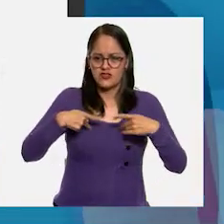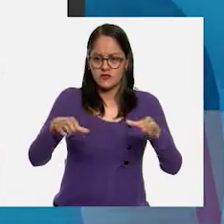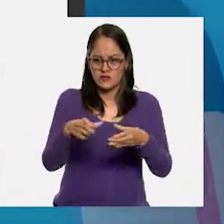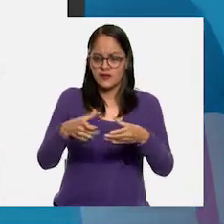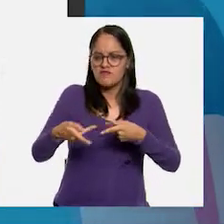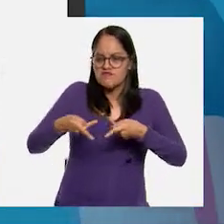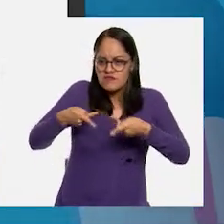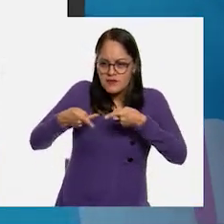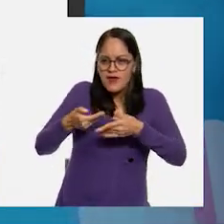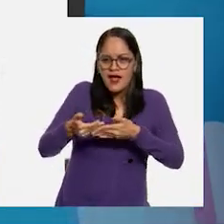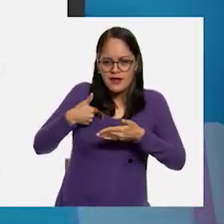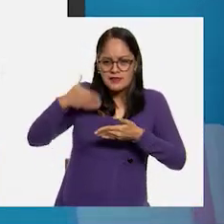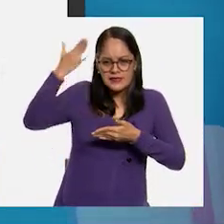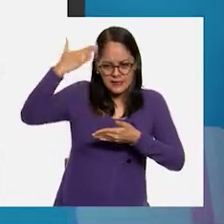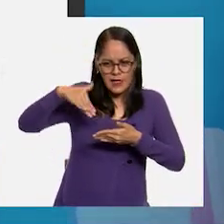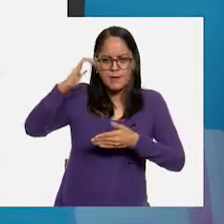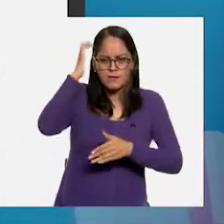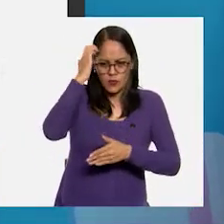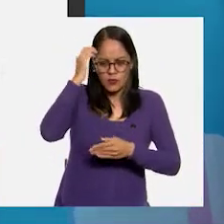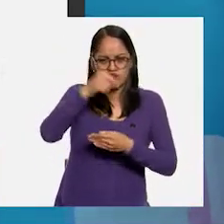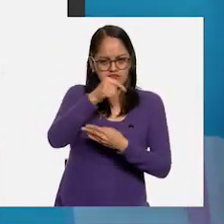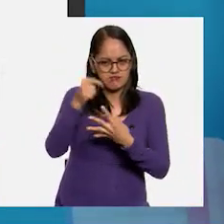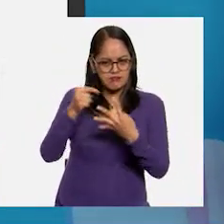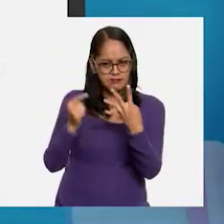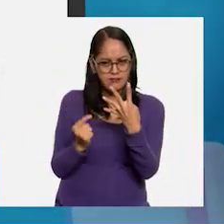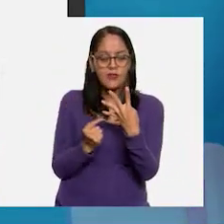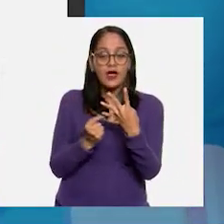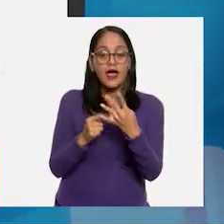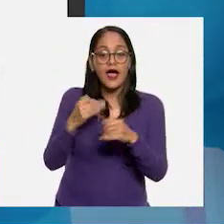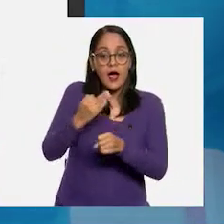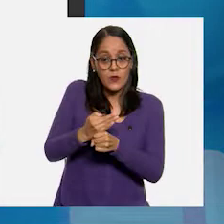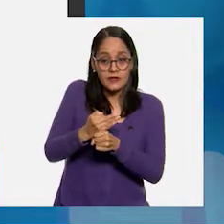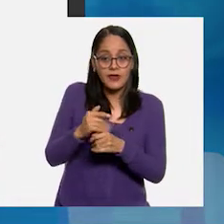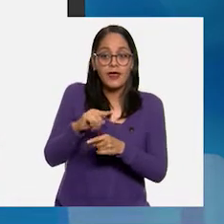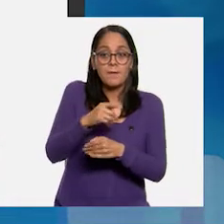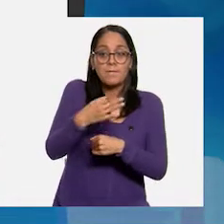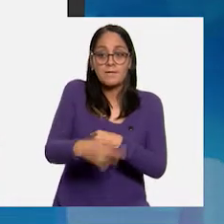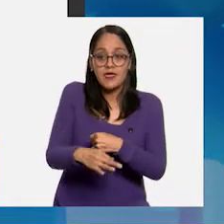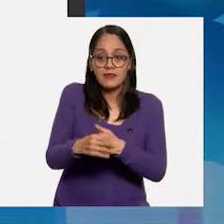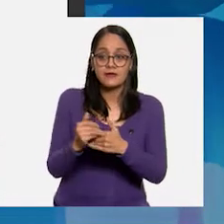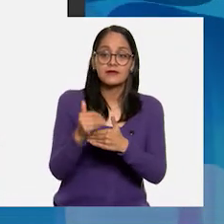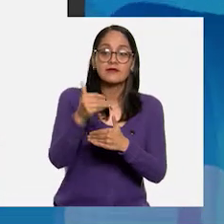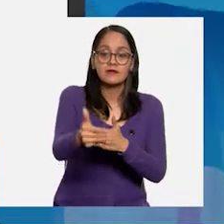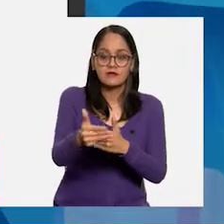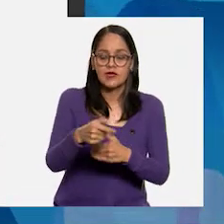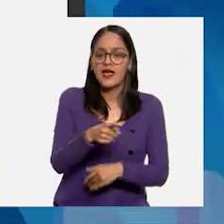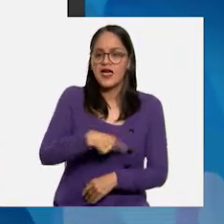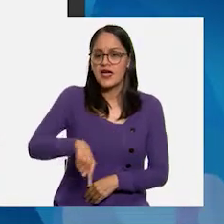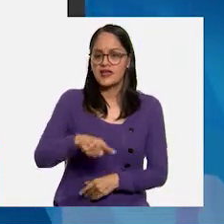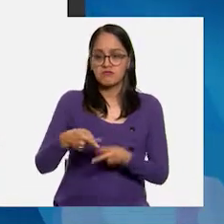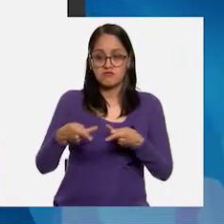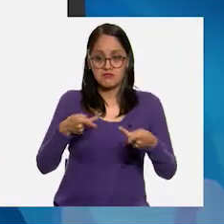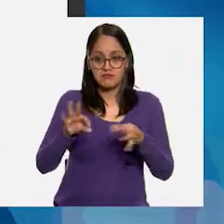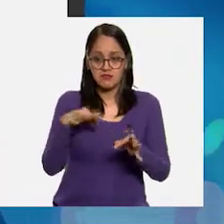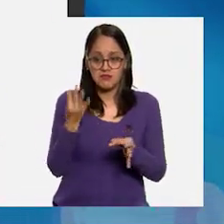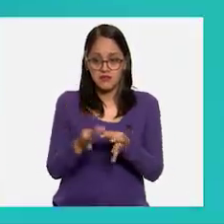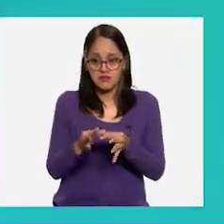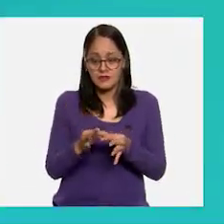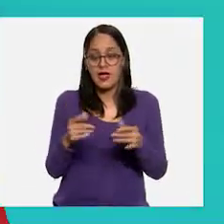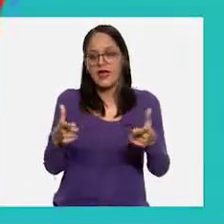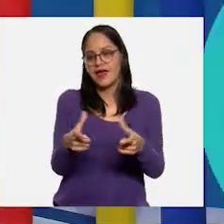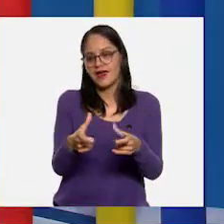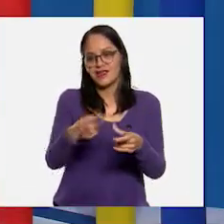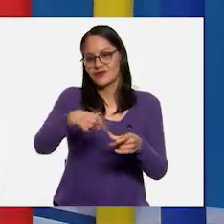debe hacer antes, durante y después de que suceda. Entonces no es una población vulnerable.